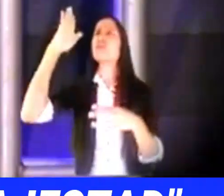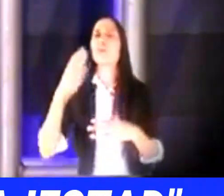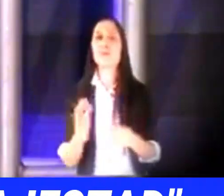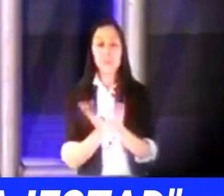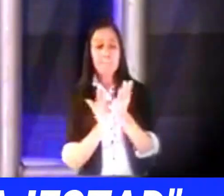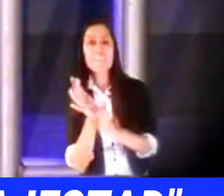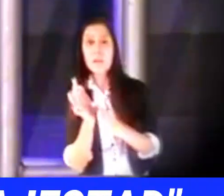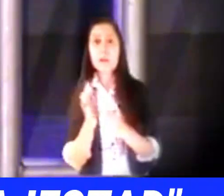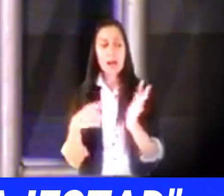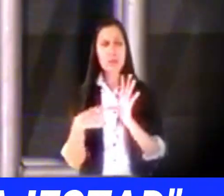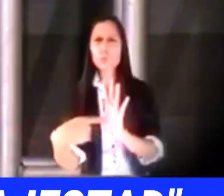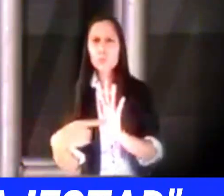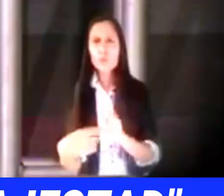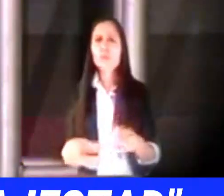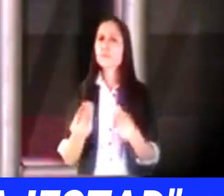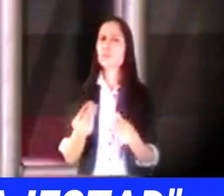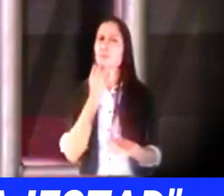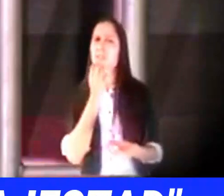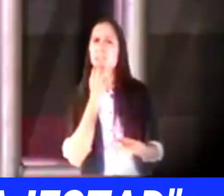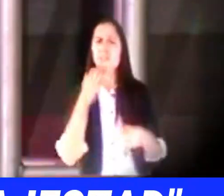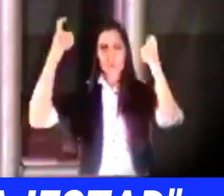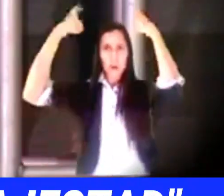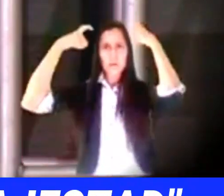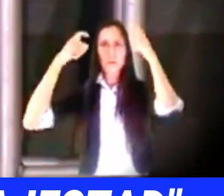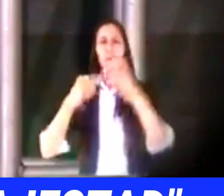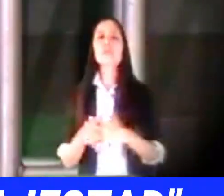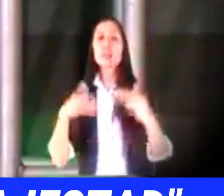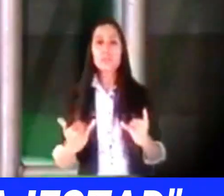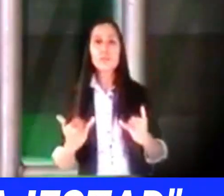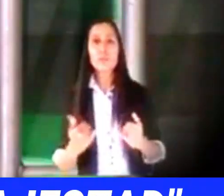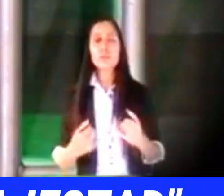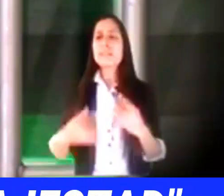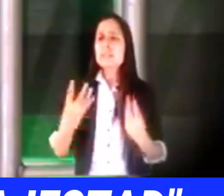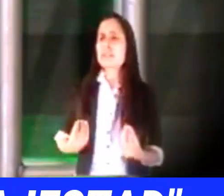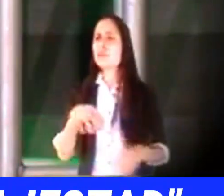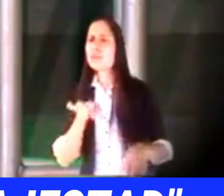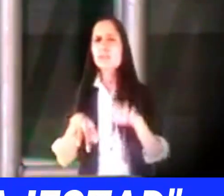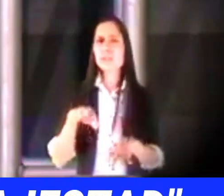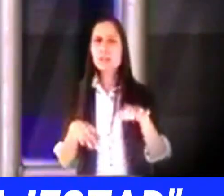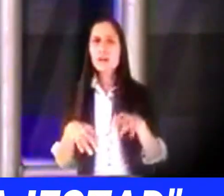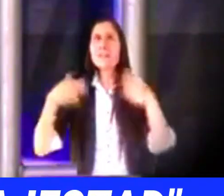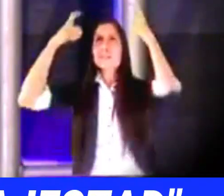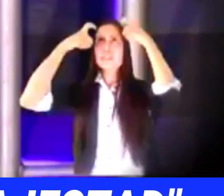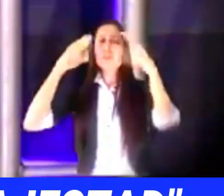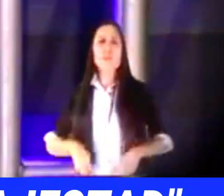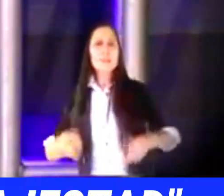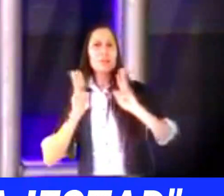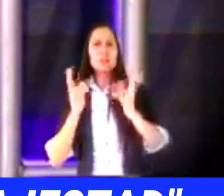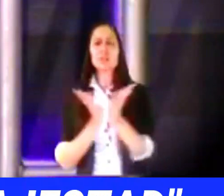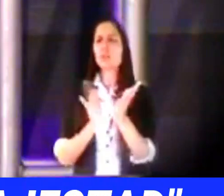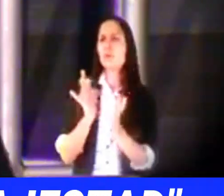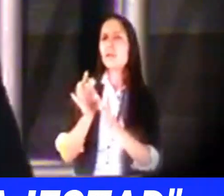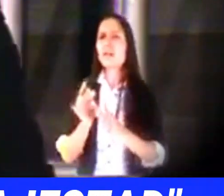yo le voy a hablar de esa corona de la vida. Retén lo que tienes. Es